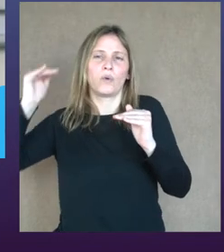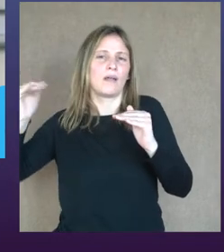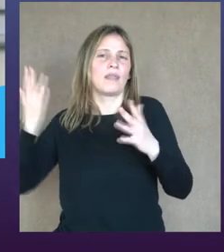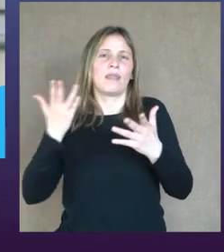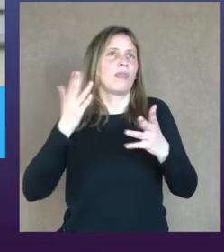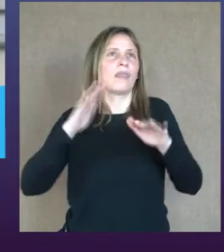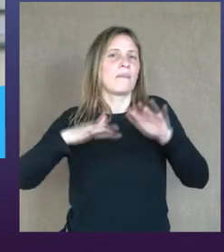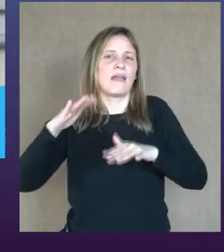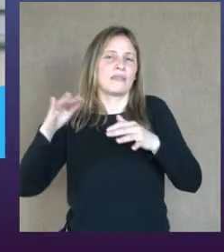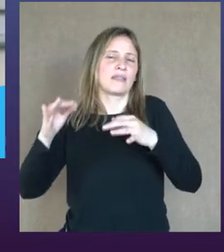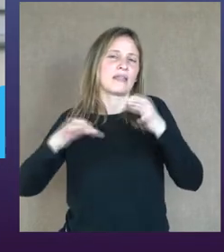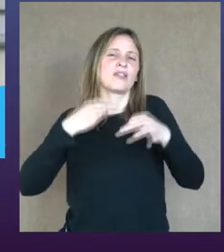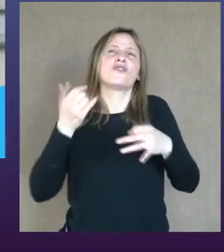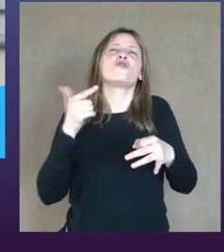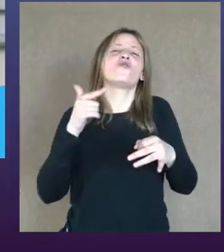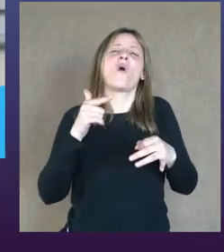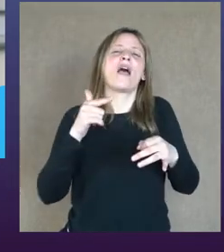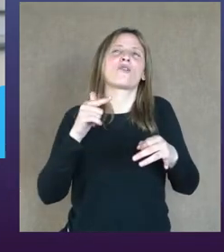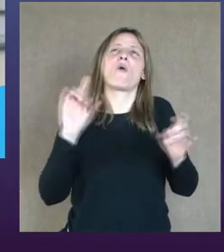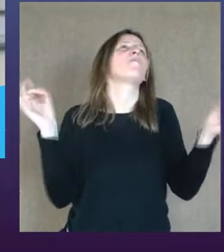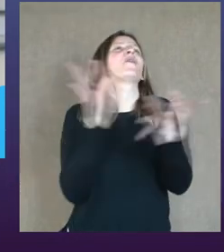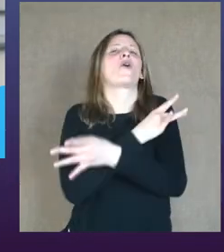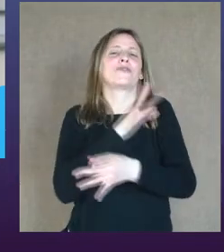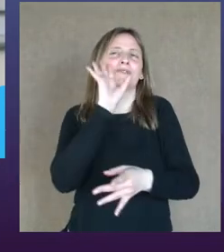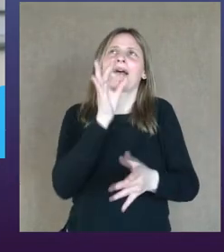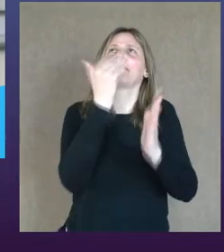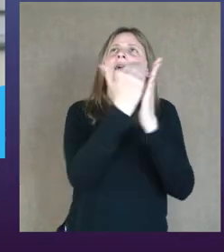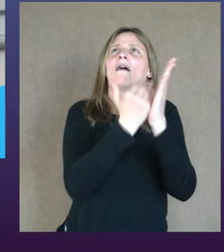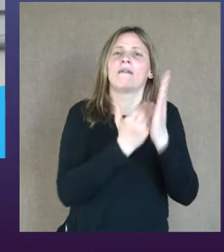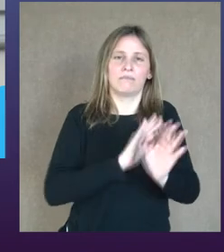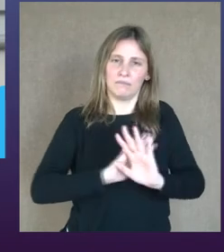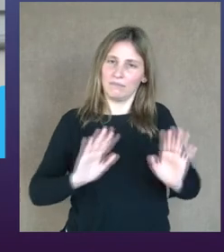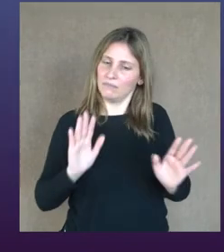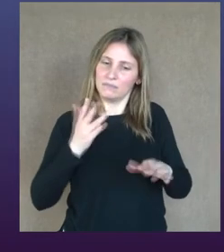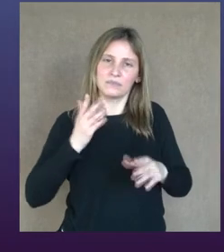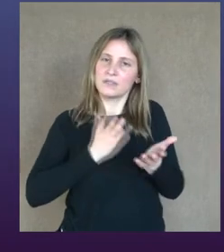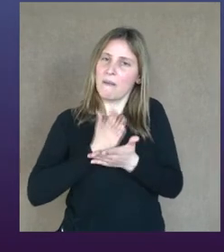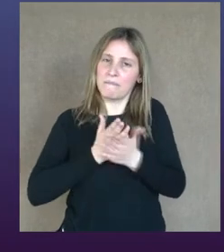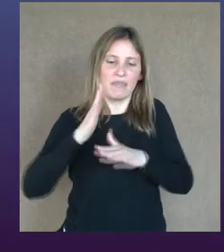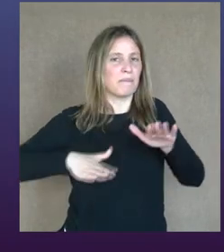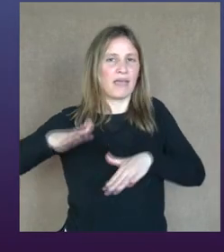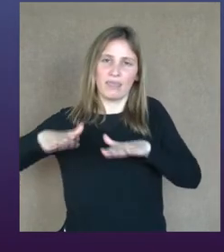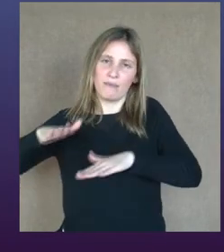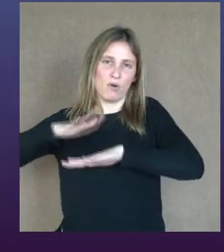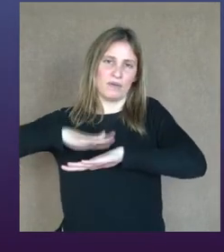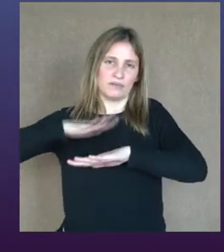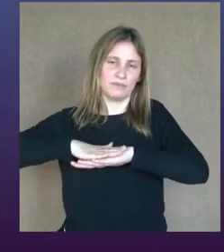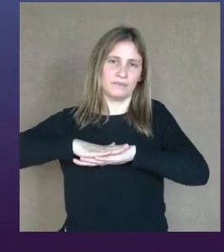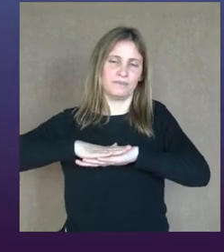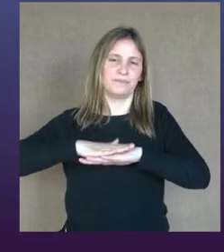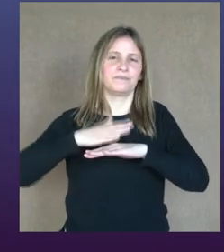Eso, no hay algo que esté dicho, ¿no? Siempre es particular del momento. Y yo claro, creo y que